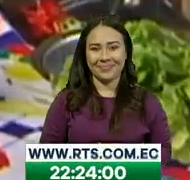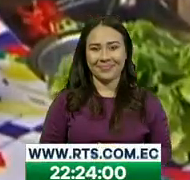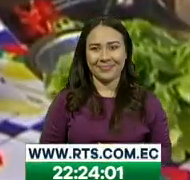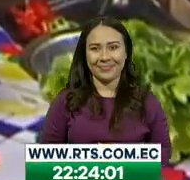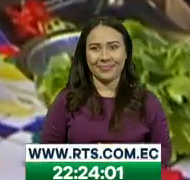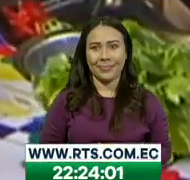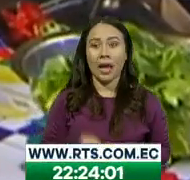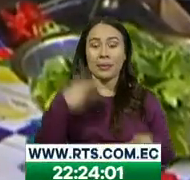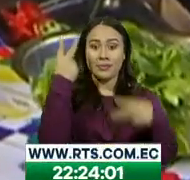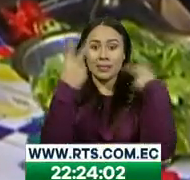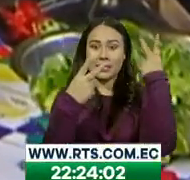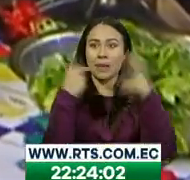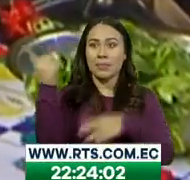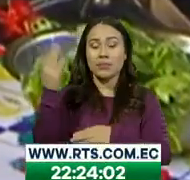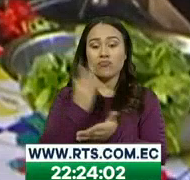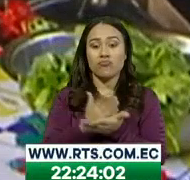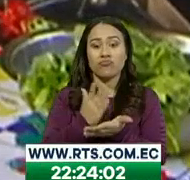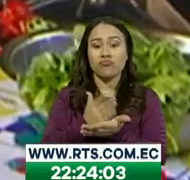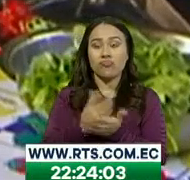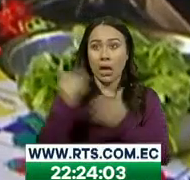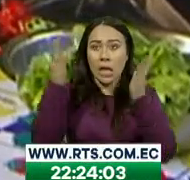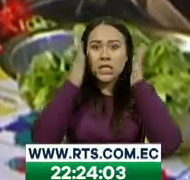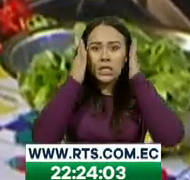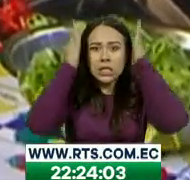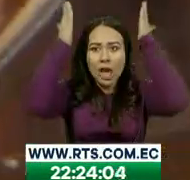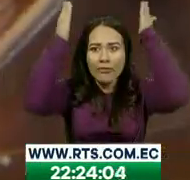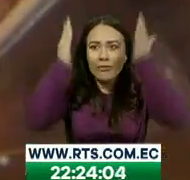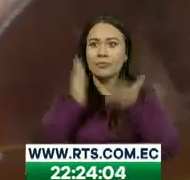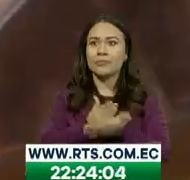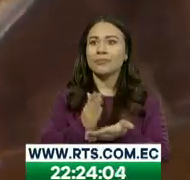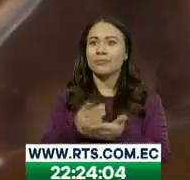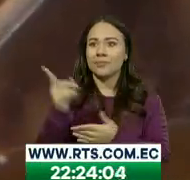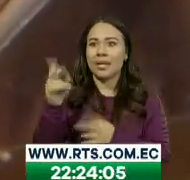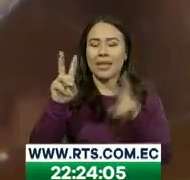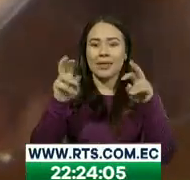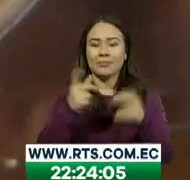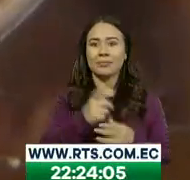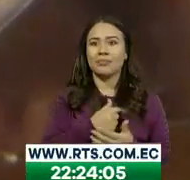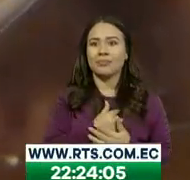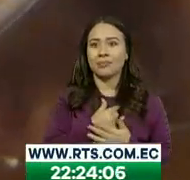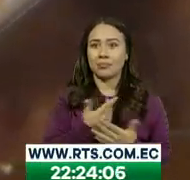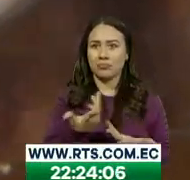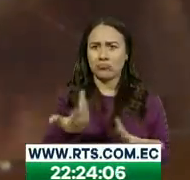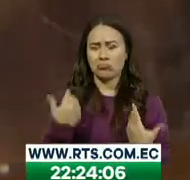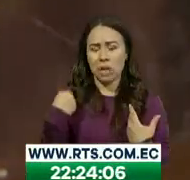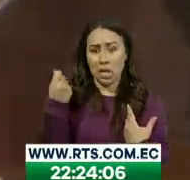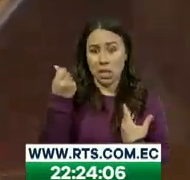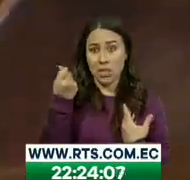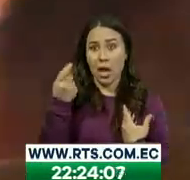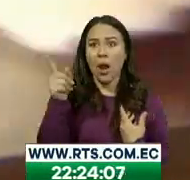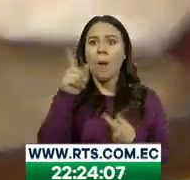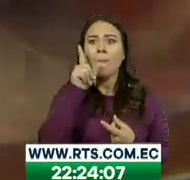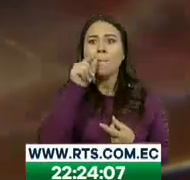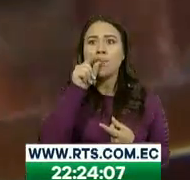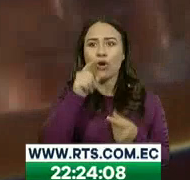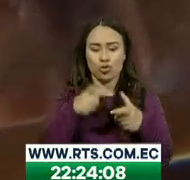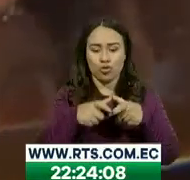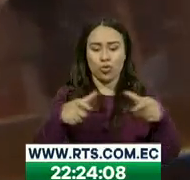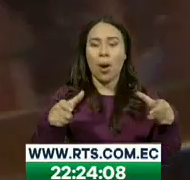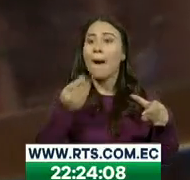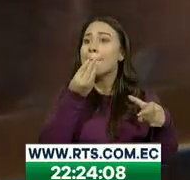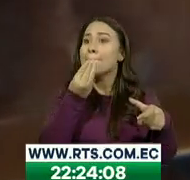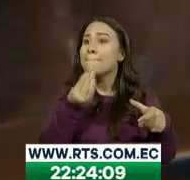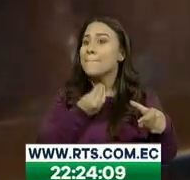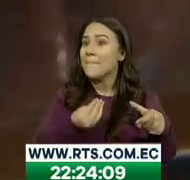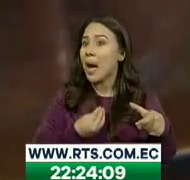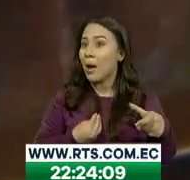Y visitamos al chef Di Ruata, presenta el menú anticrisis. Usted lleva el pollo, la pierna de pavo o